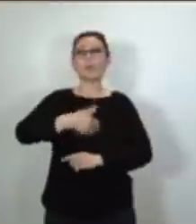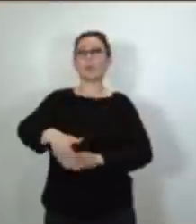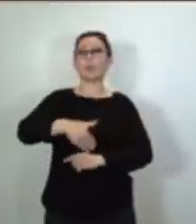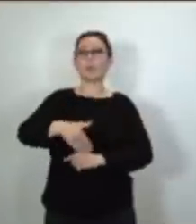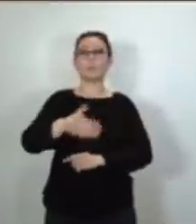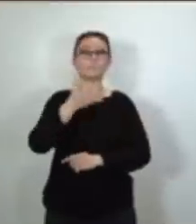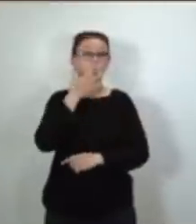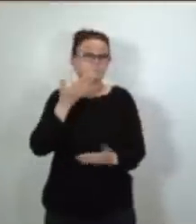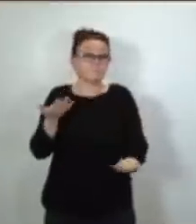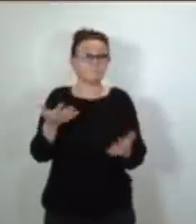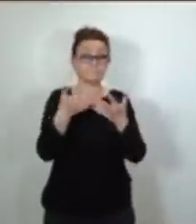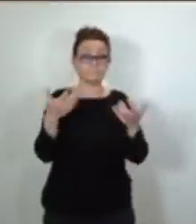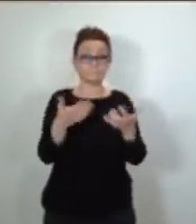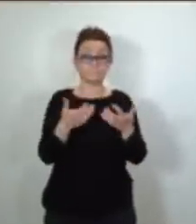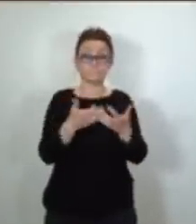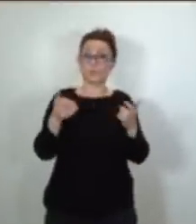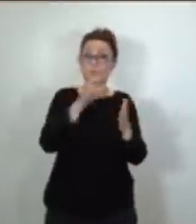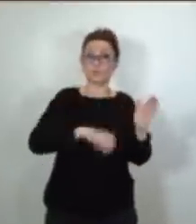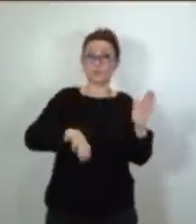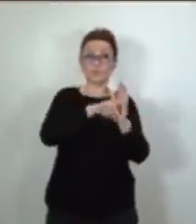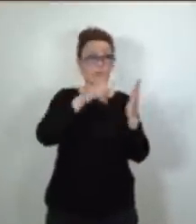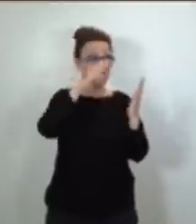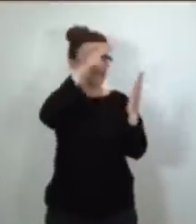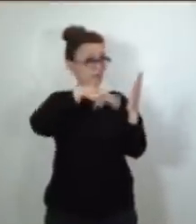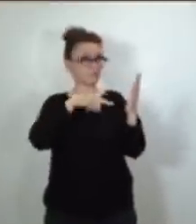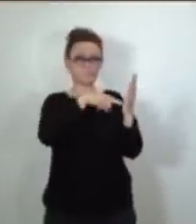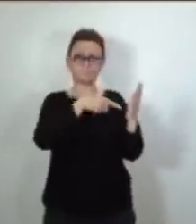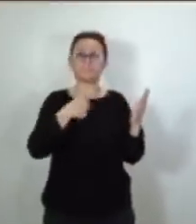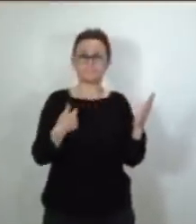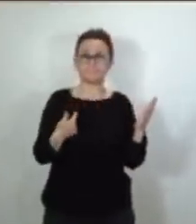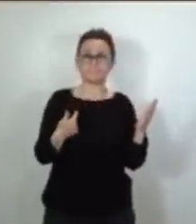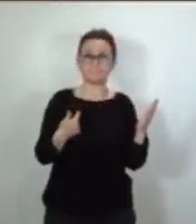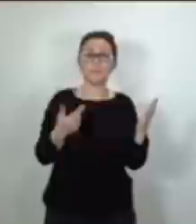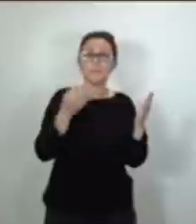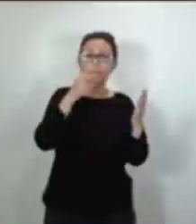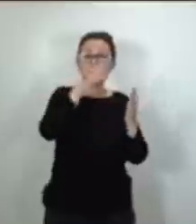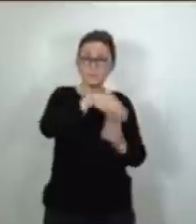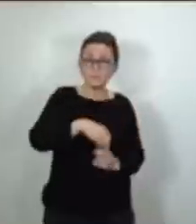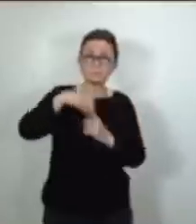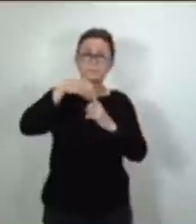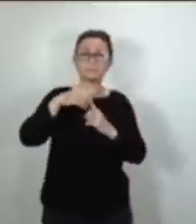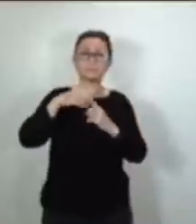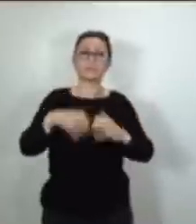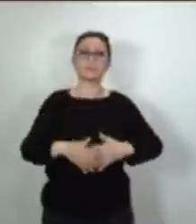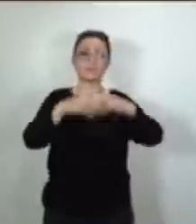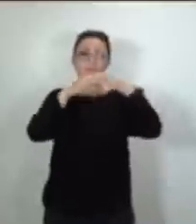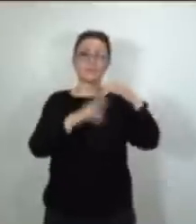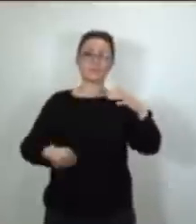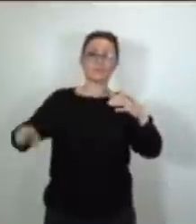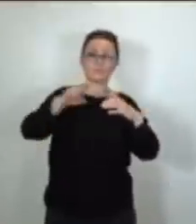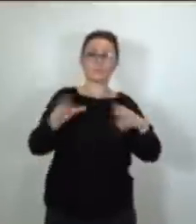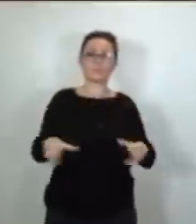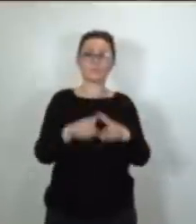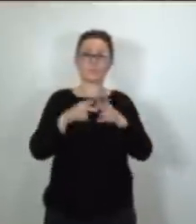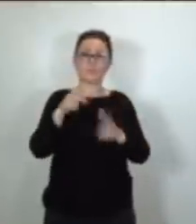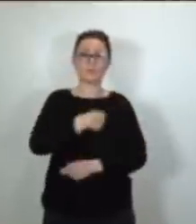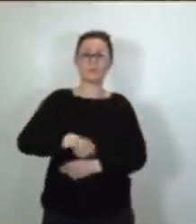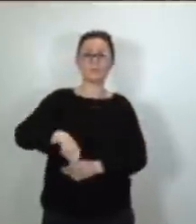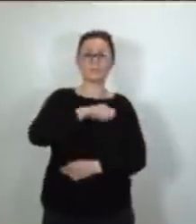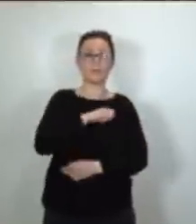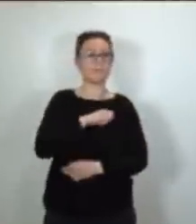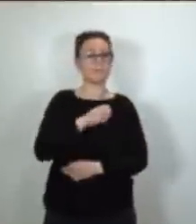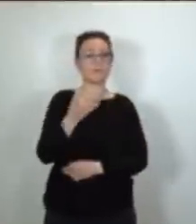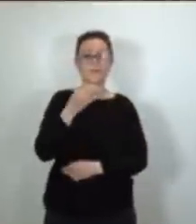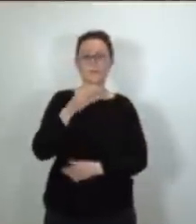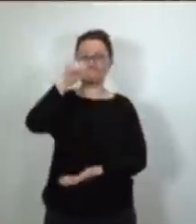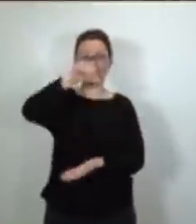echar un vistazo a nuestro texto constitucional, merecen estar en el centro de la reconstrucción social de nuestro país. Si hay algo que hemos